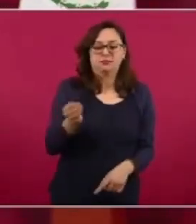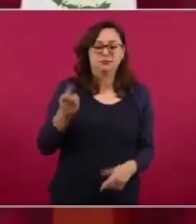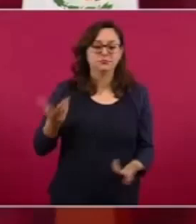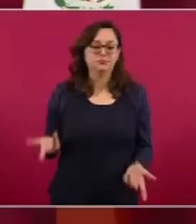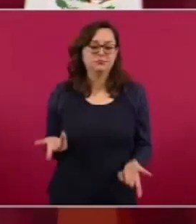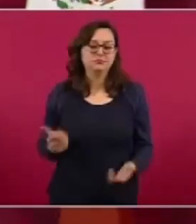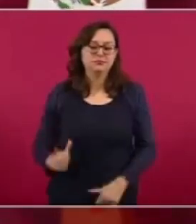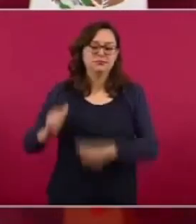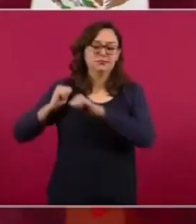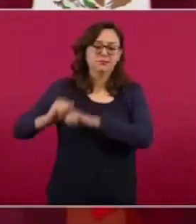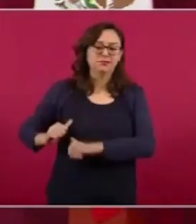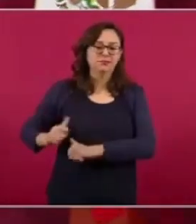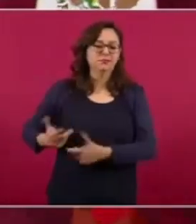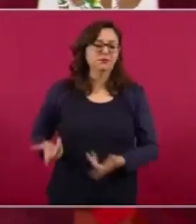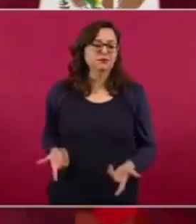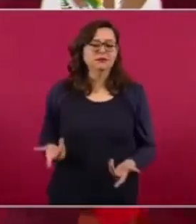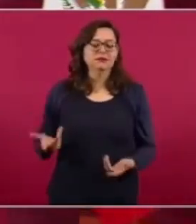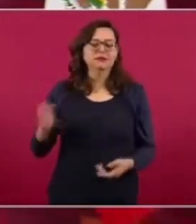Candidatos a modo.